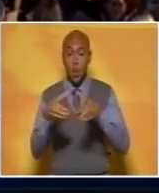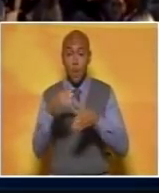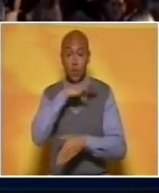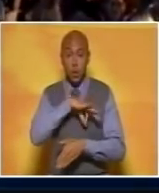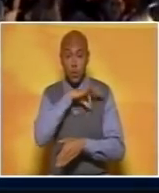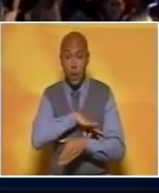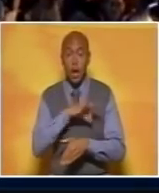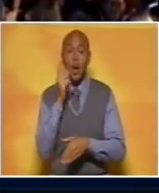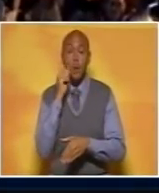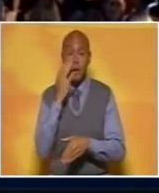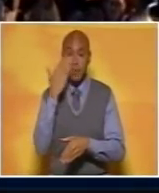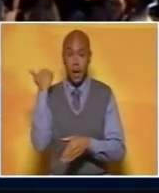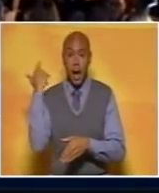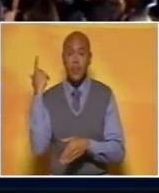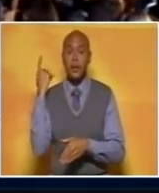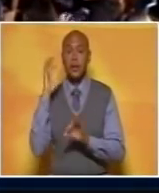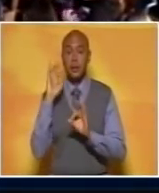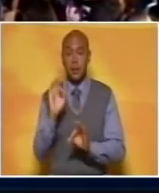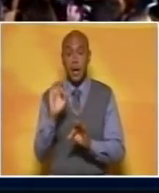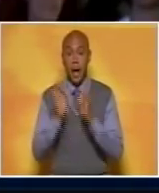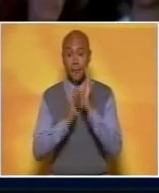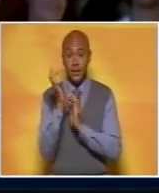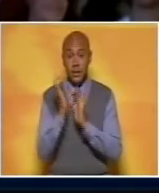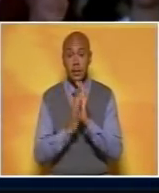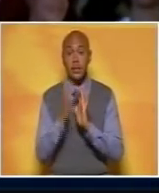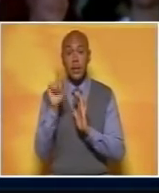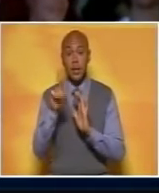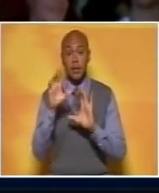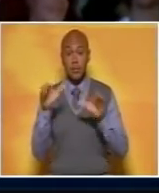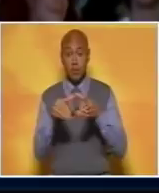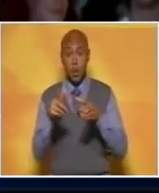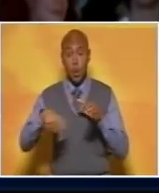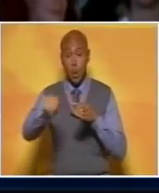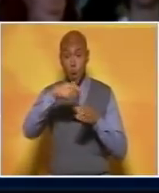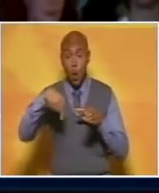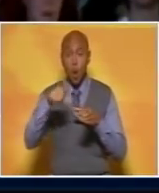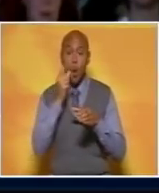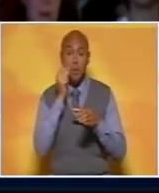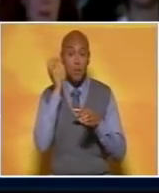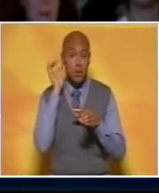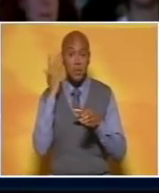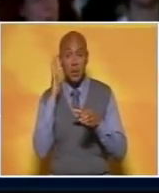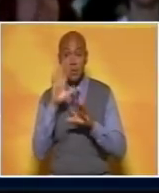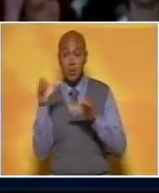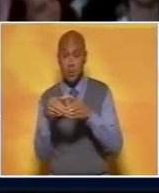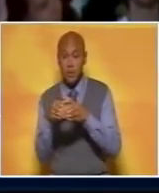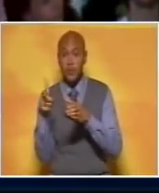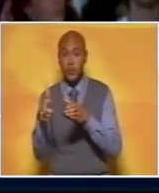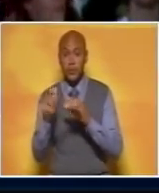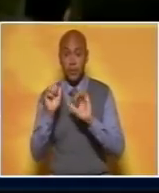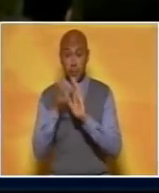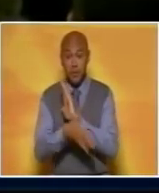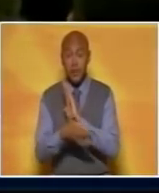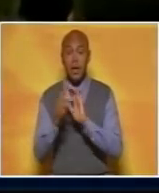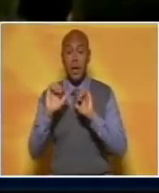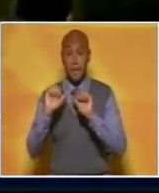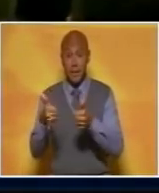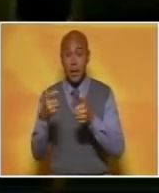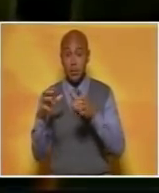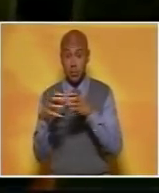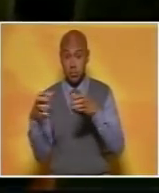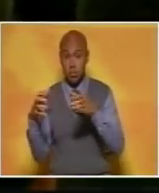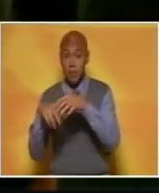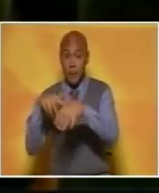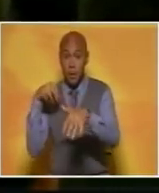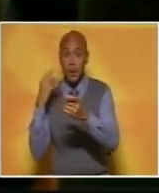Sánchez tras las elecciones del pasado abril, pese a que sus curules sumados a la izquierda habrían conformado una mayoría absoluta